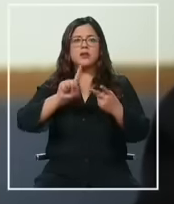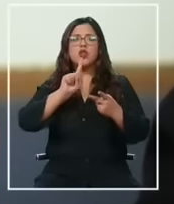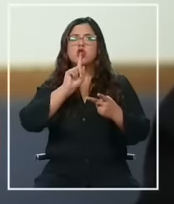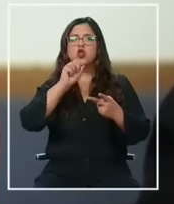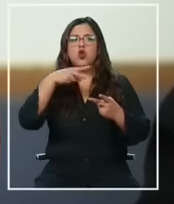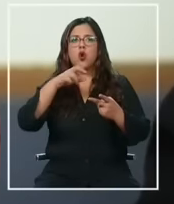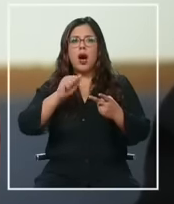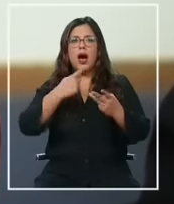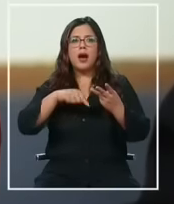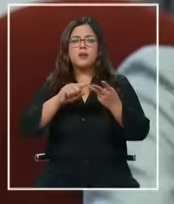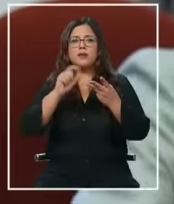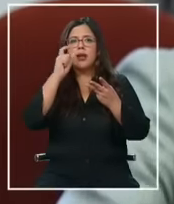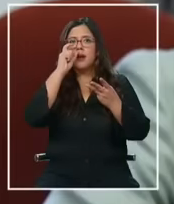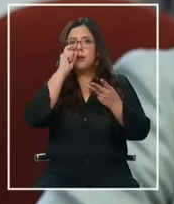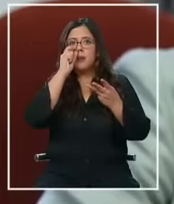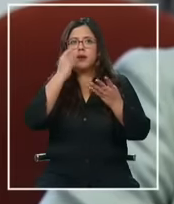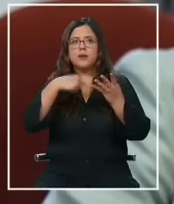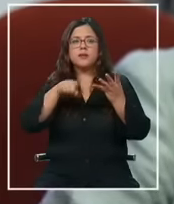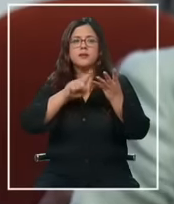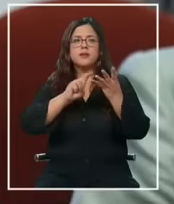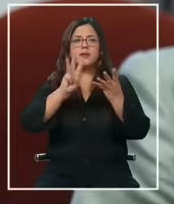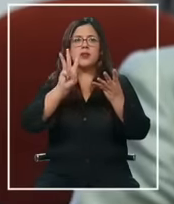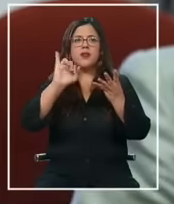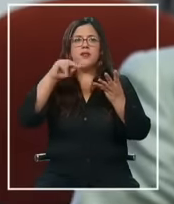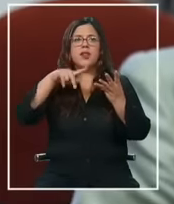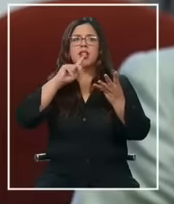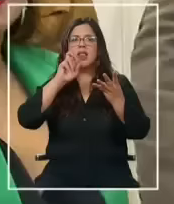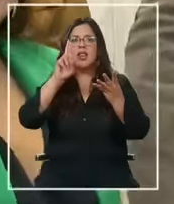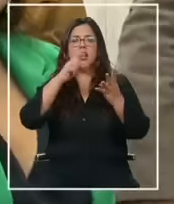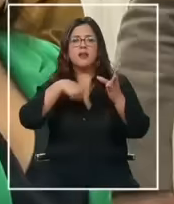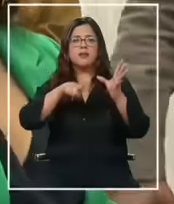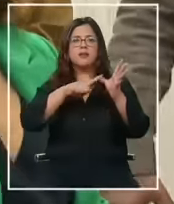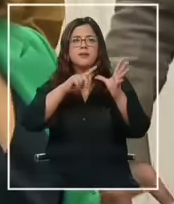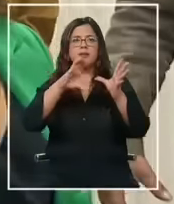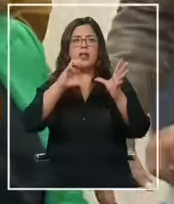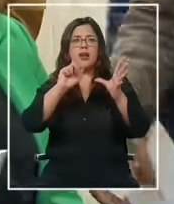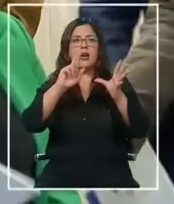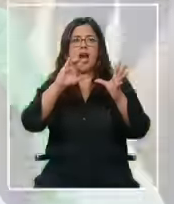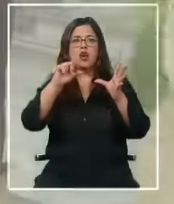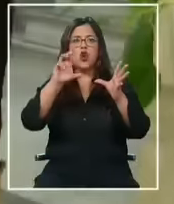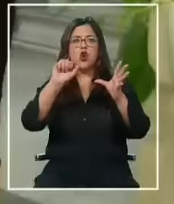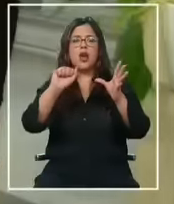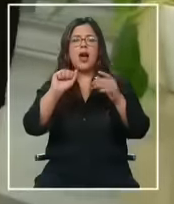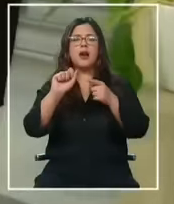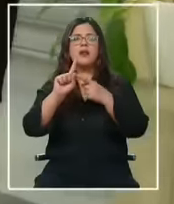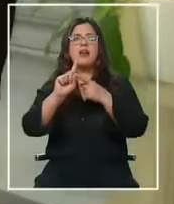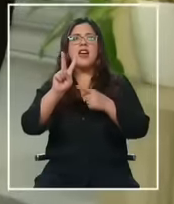de la ministra Vallejo aquí presente, Gonzalo Winter, la diputada Cariola, el alcalde Tomás Bodanovich, el ministro Lizalde,